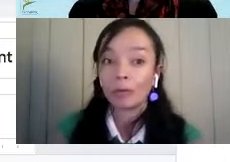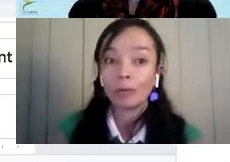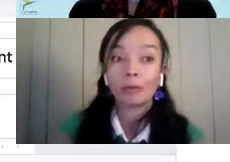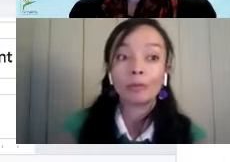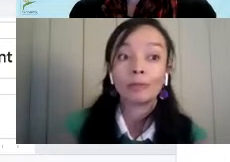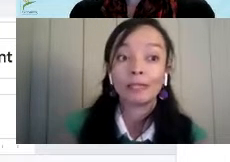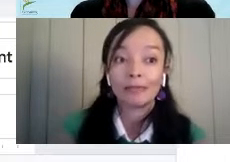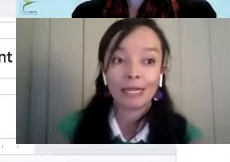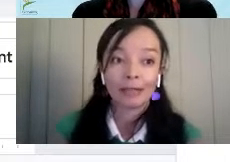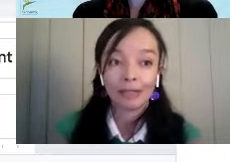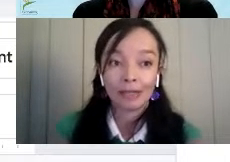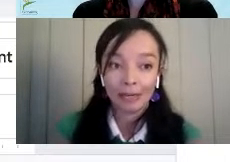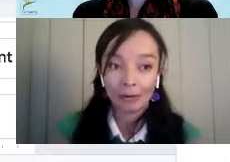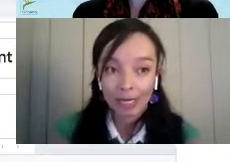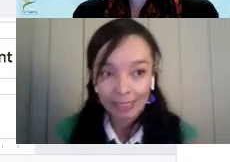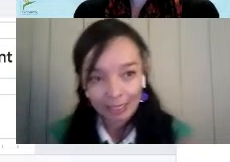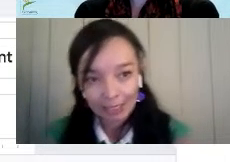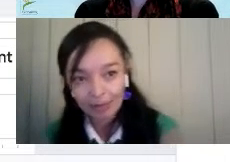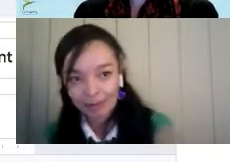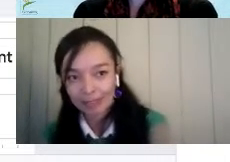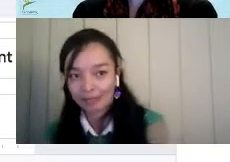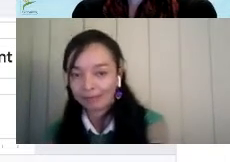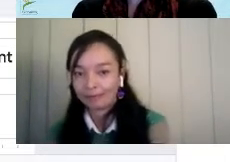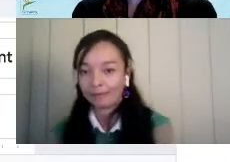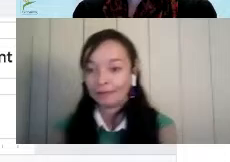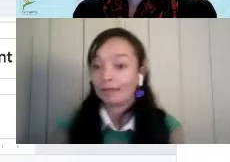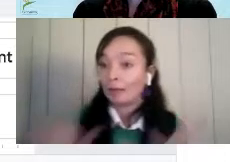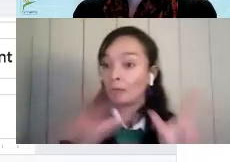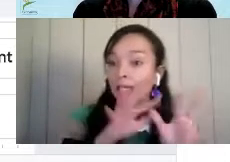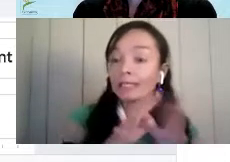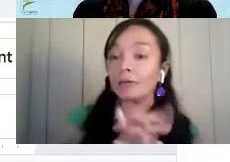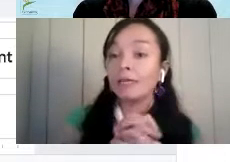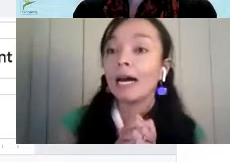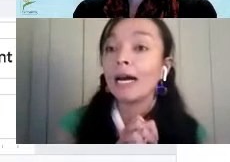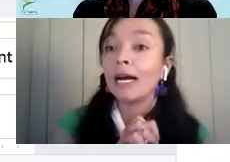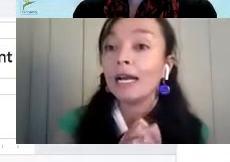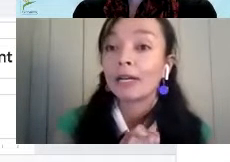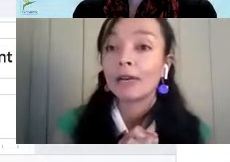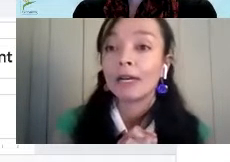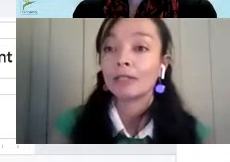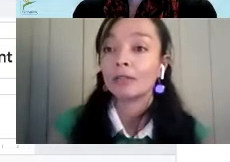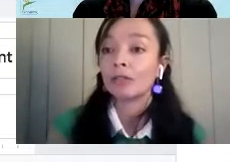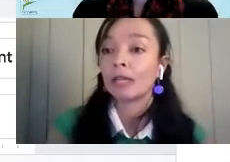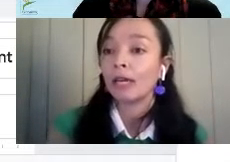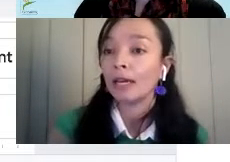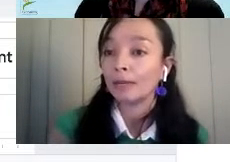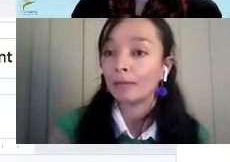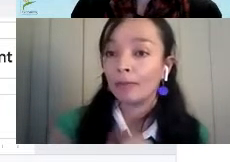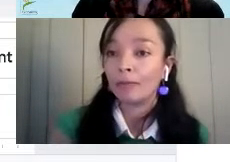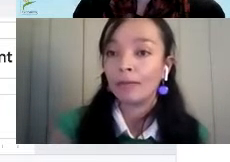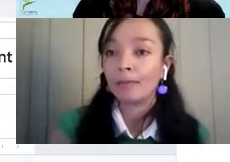¿Cómo nos podemos beneficiar con el lenguaje de señas para bebés? Pueden escribir a Rebeca. Si usted